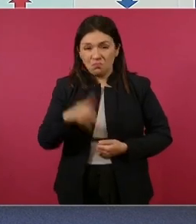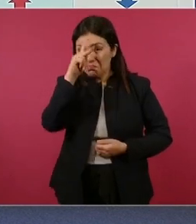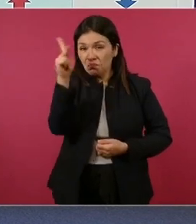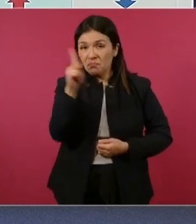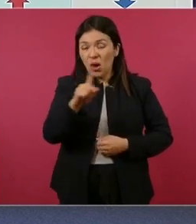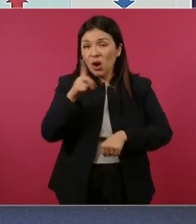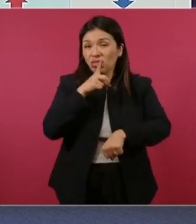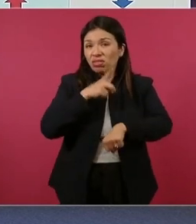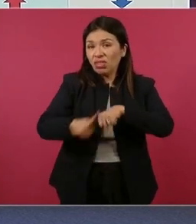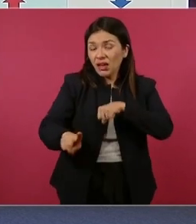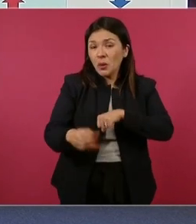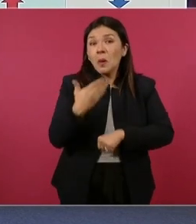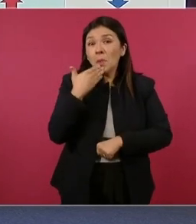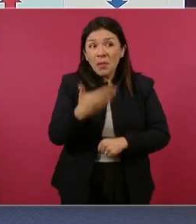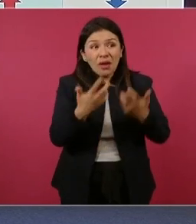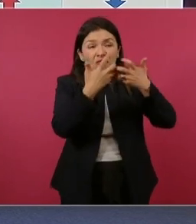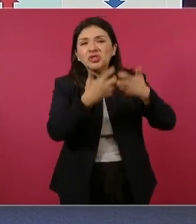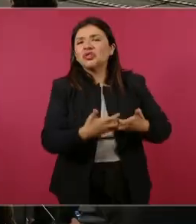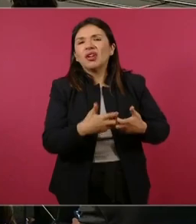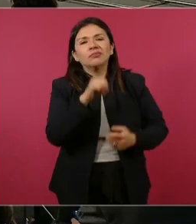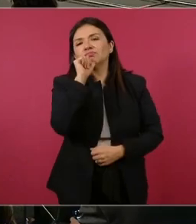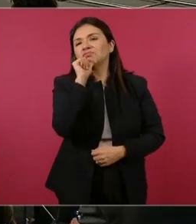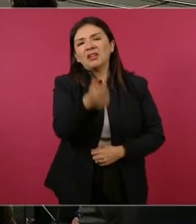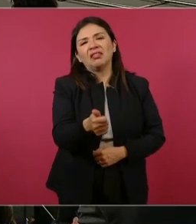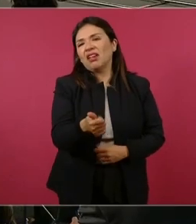dañino e ineficiente